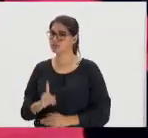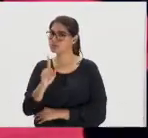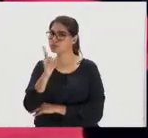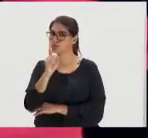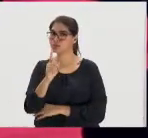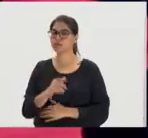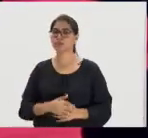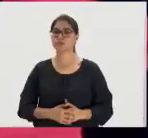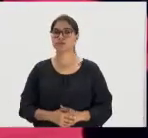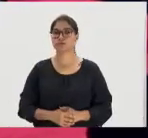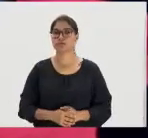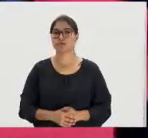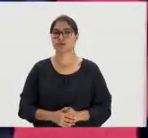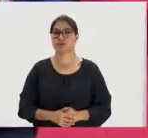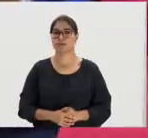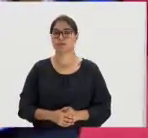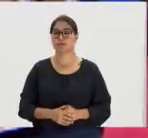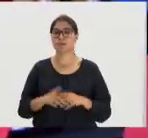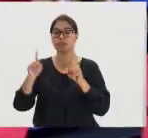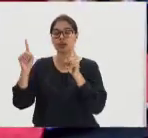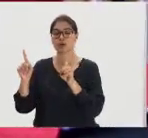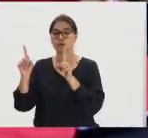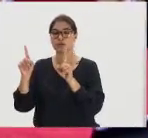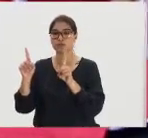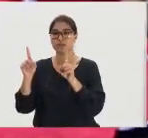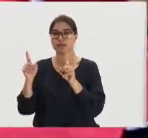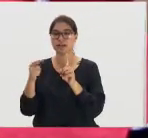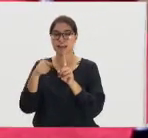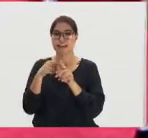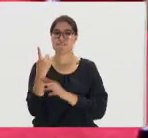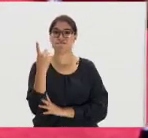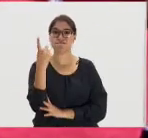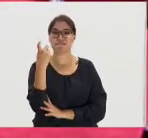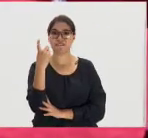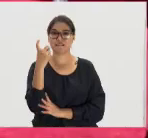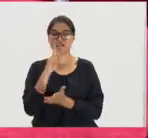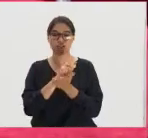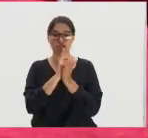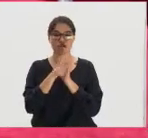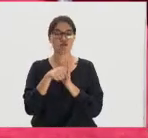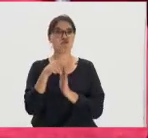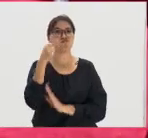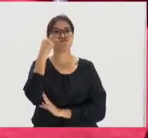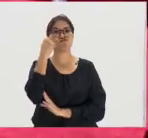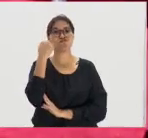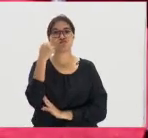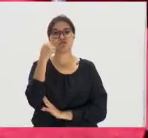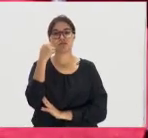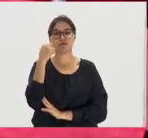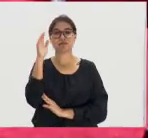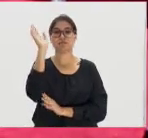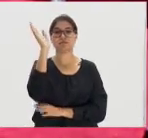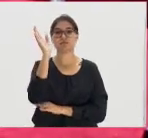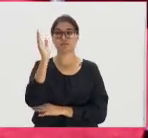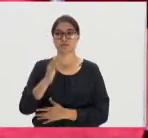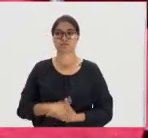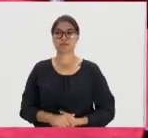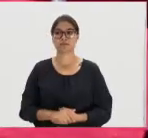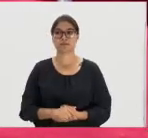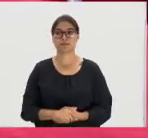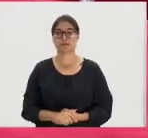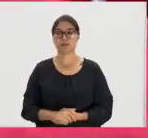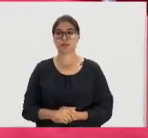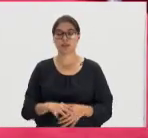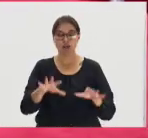Y de repente el cipote se voltea. Ya a predicar. Estamos a 2 horas de predicar. Yo necesito una camisa para ir a predicar. Y agarré la camisa